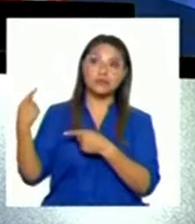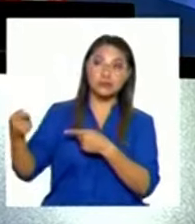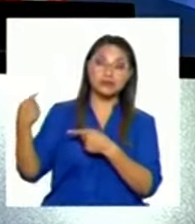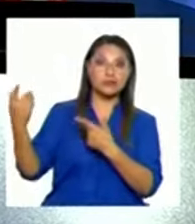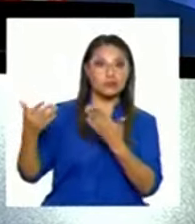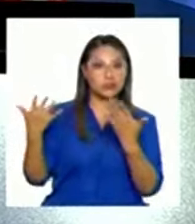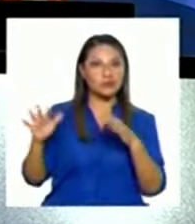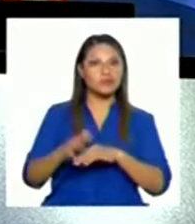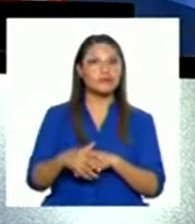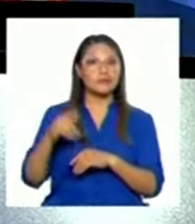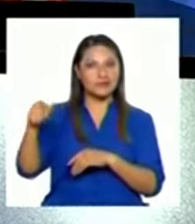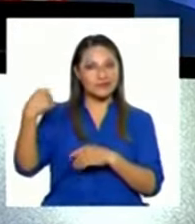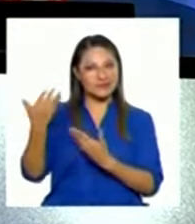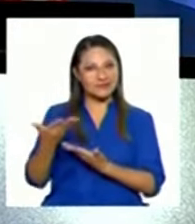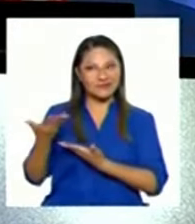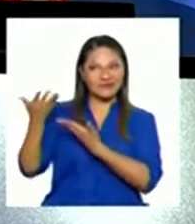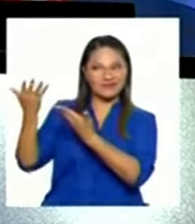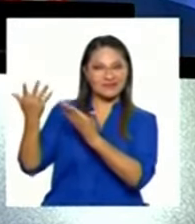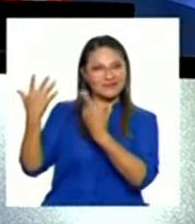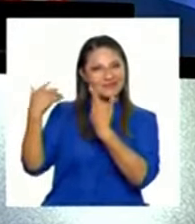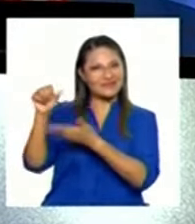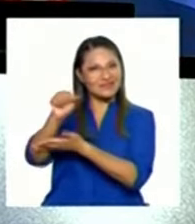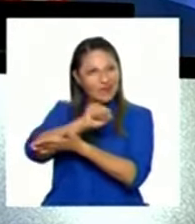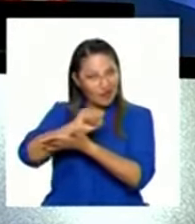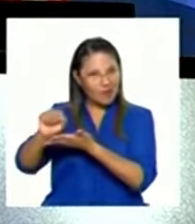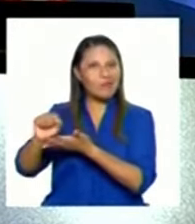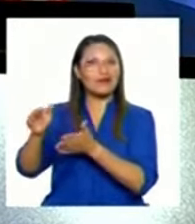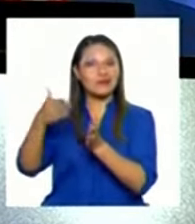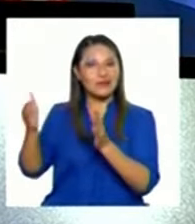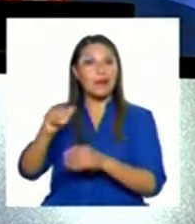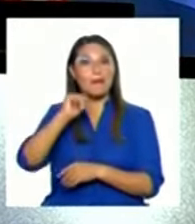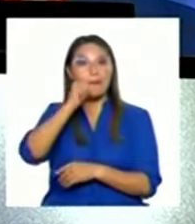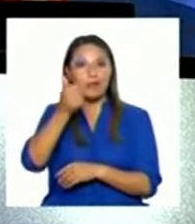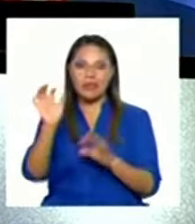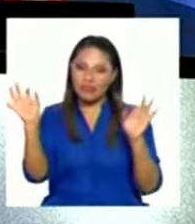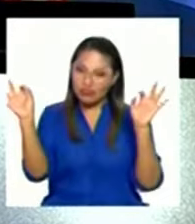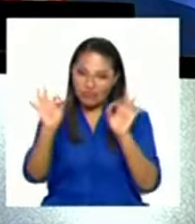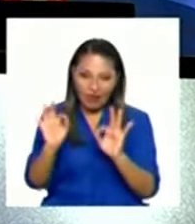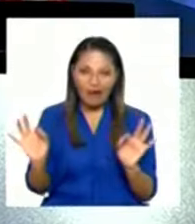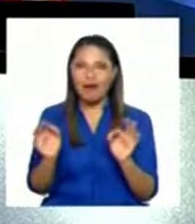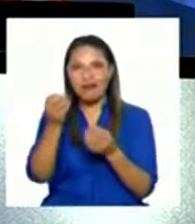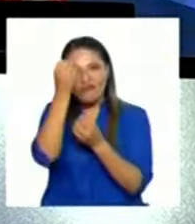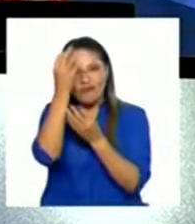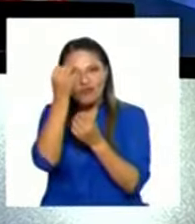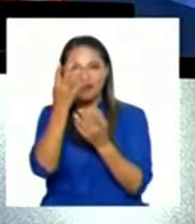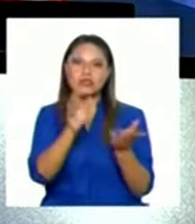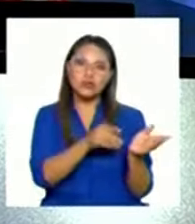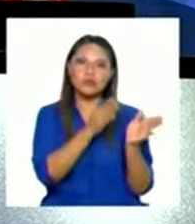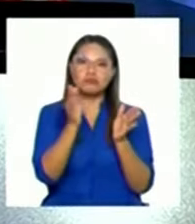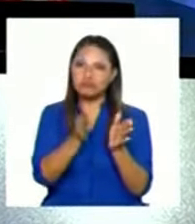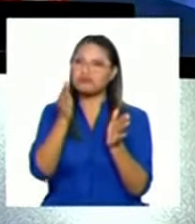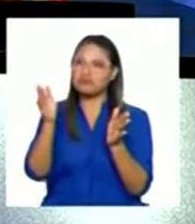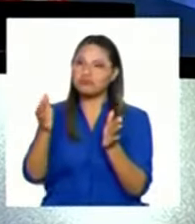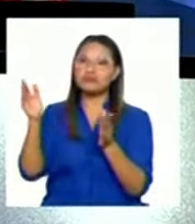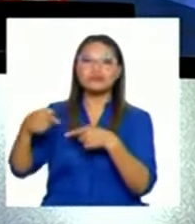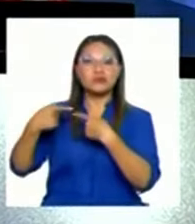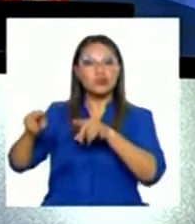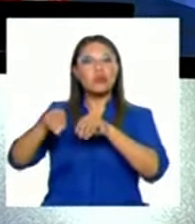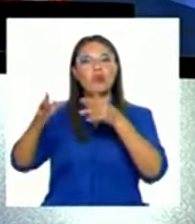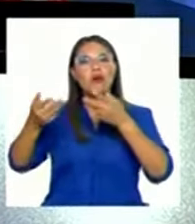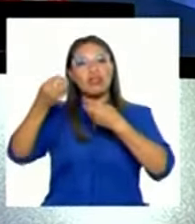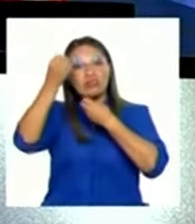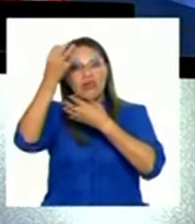transmisión Cobertura Especial de TV Perú por esta Semana Santa. Así es, eso quiere decir que mañana, lógicamente, no va a haber noticias anoche, pero sí, la cobertura,